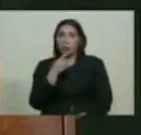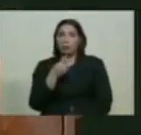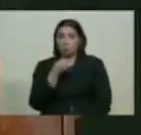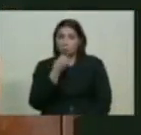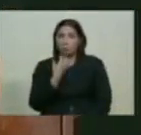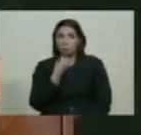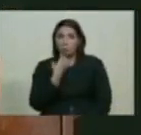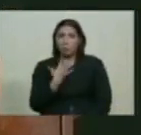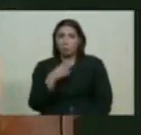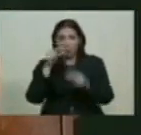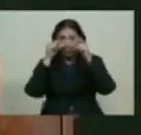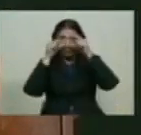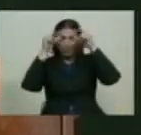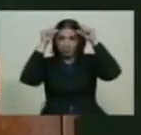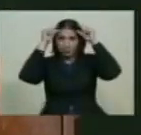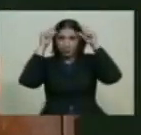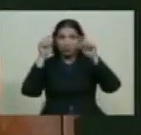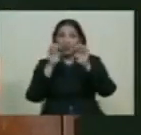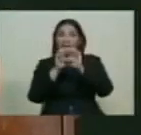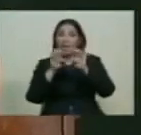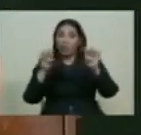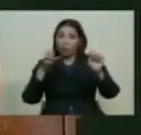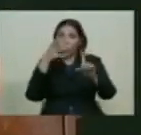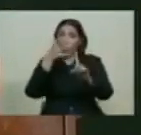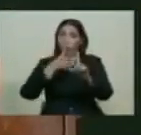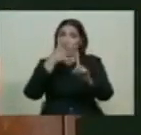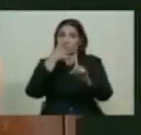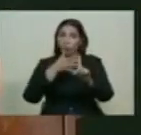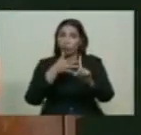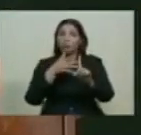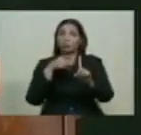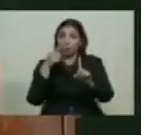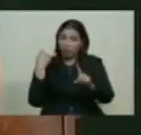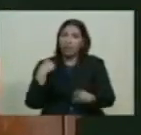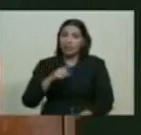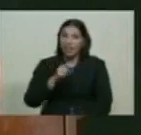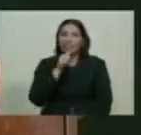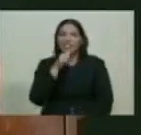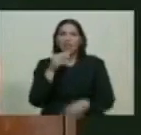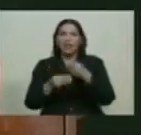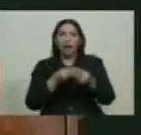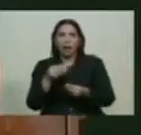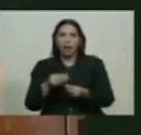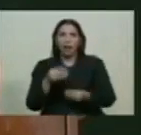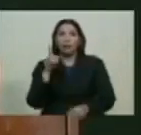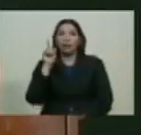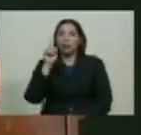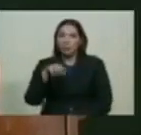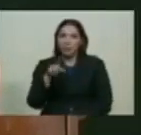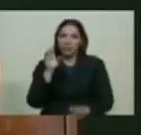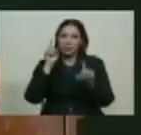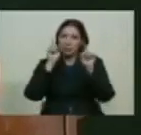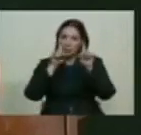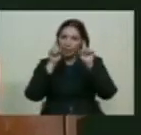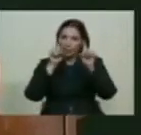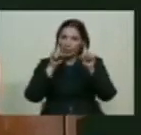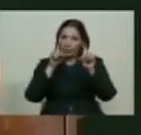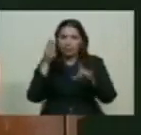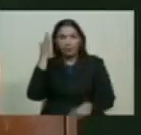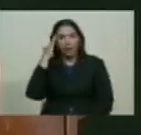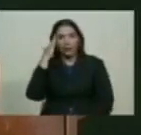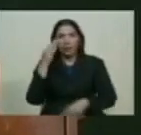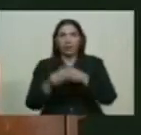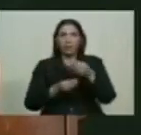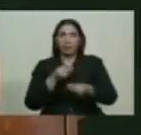A Simón Rodríguez, ¿no? Eduquen y tendrán quien haga, ¿no? Y sobre todo si se enseña en el saber hacer,